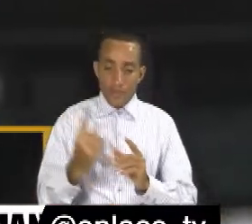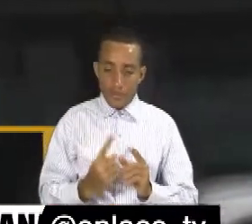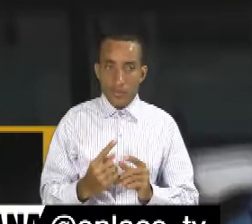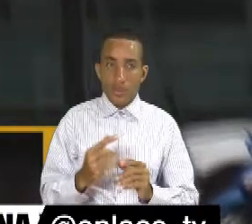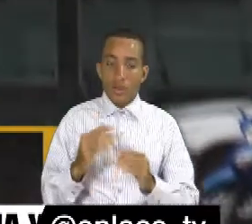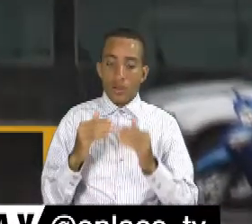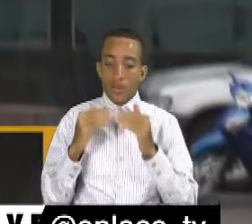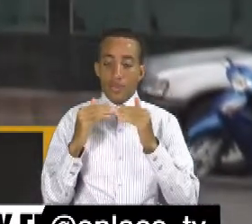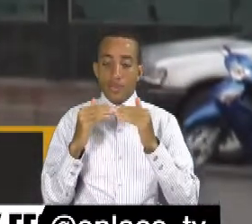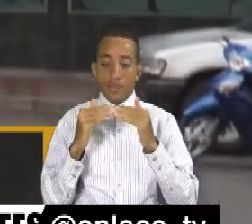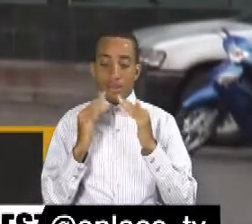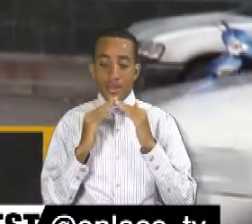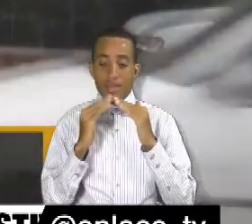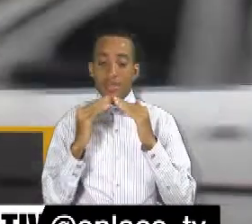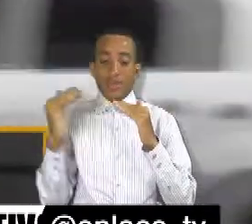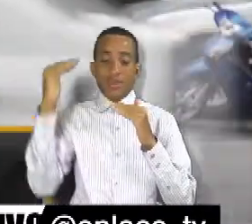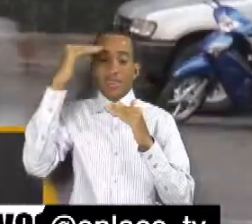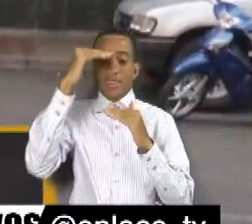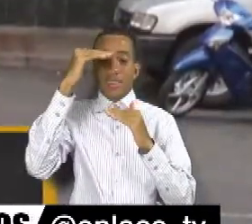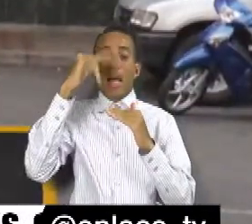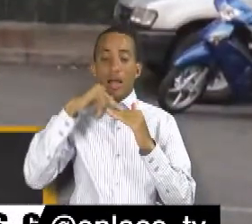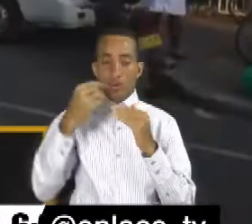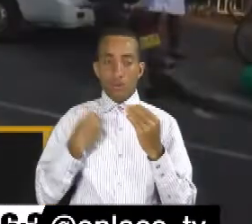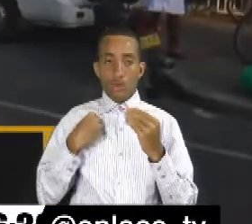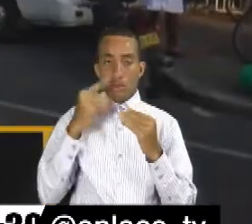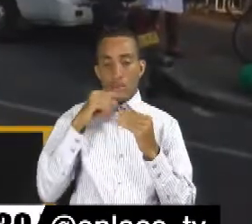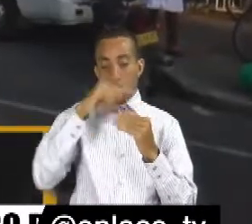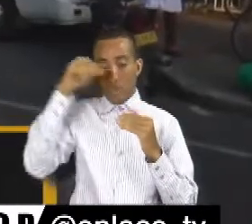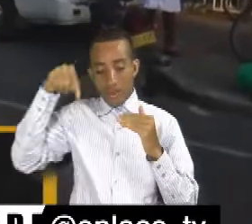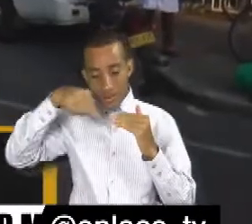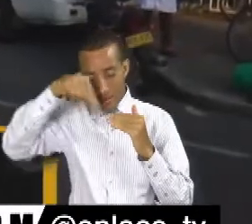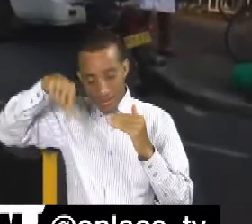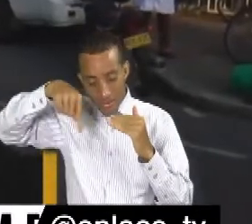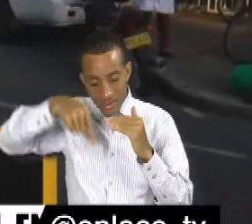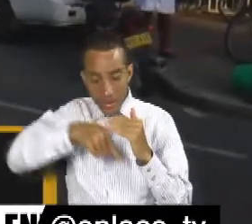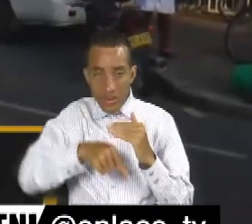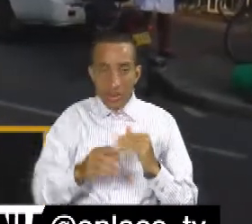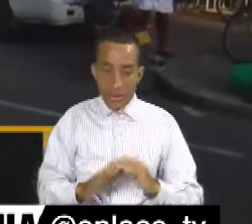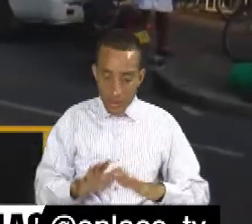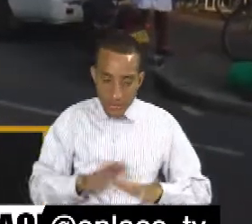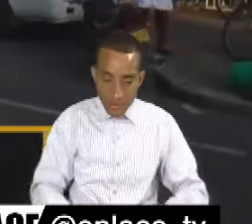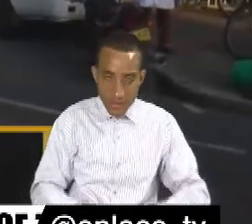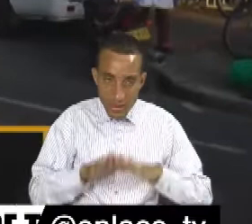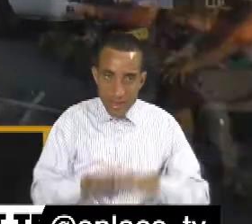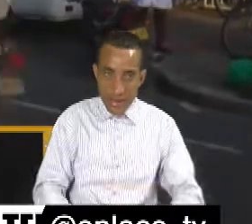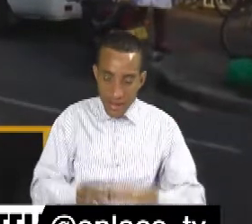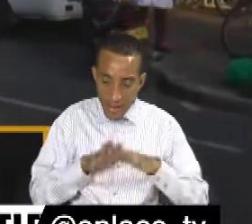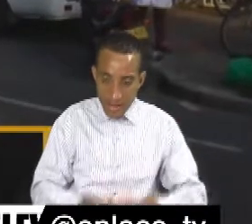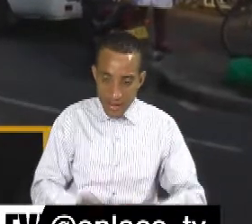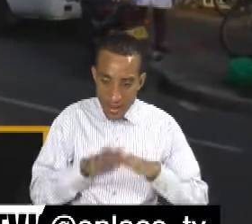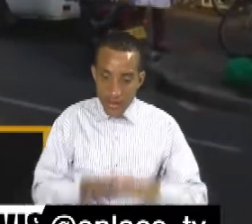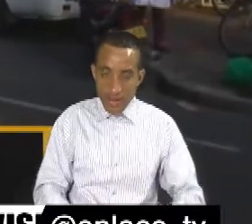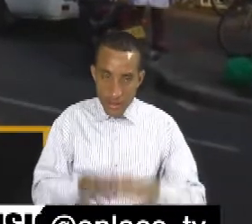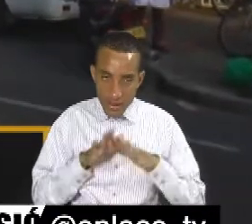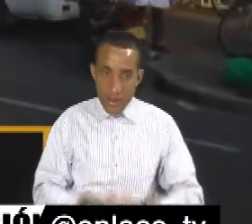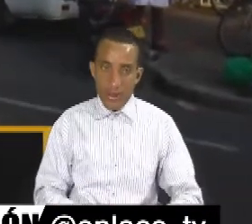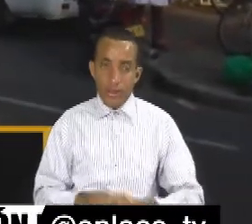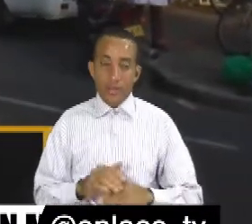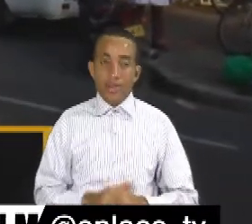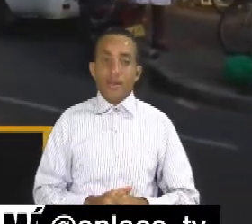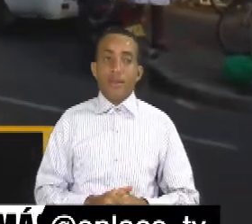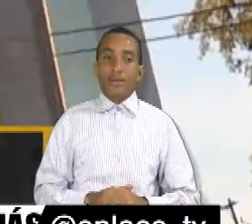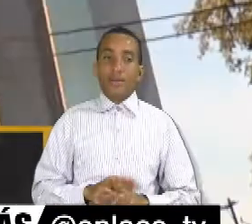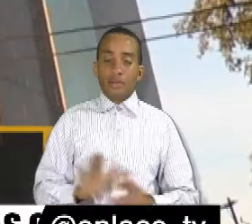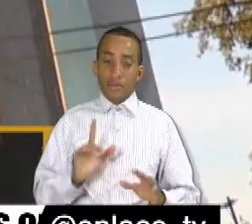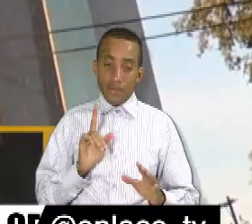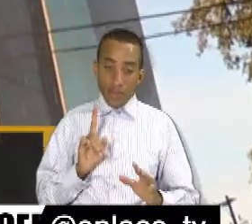de ellos. Se hace el llamado, se inician los procedimientos de RCP. Cuando yo llego